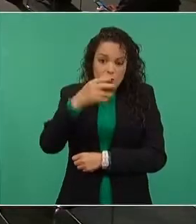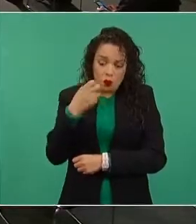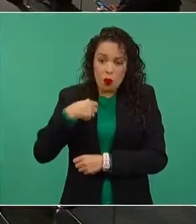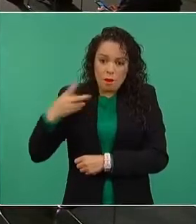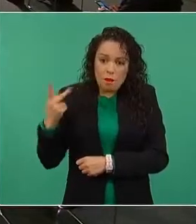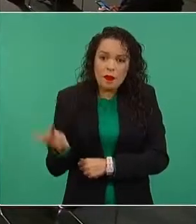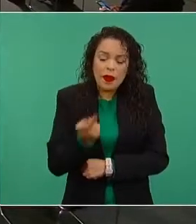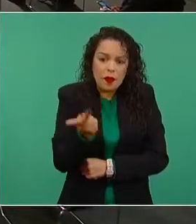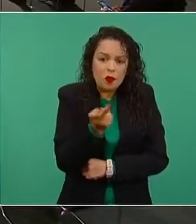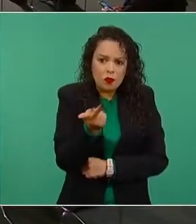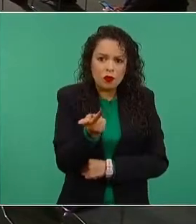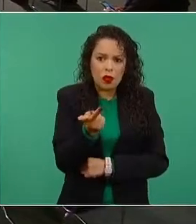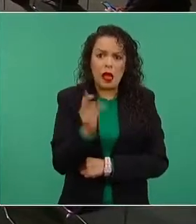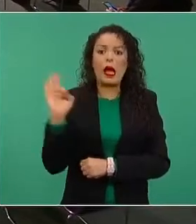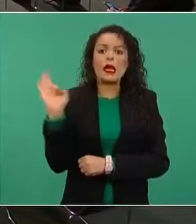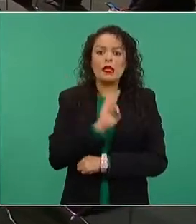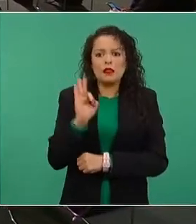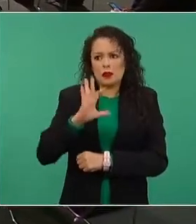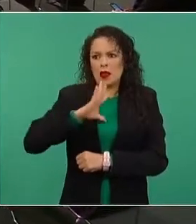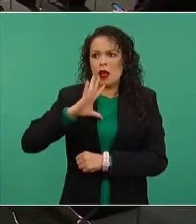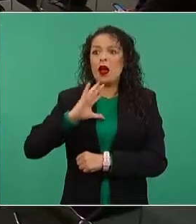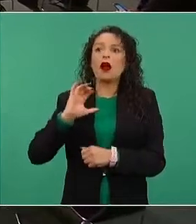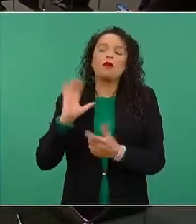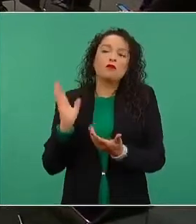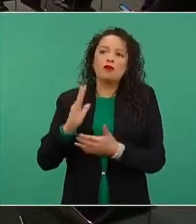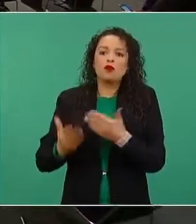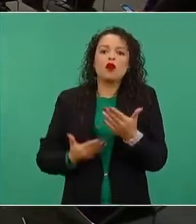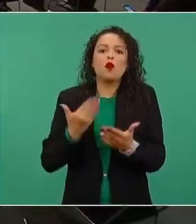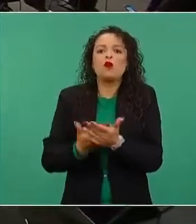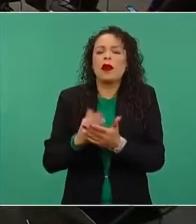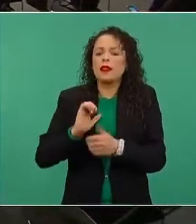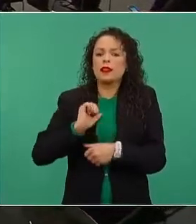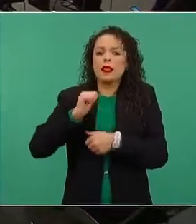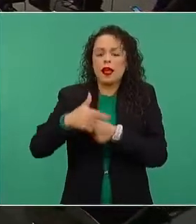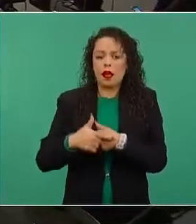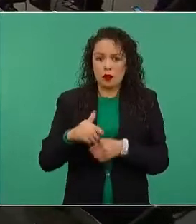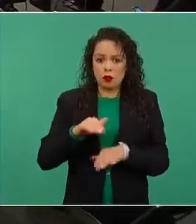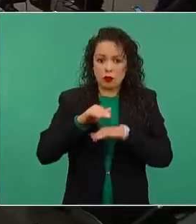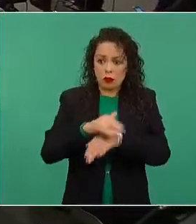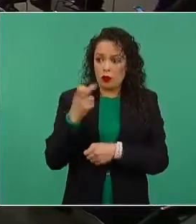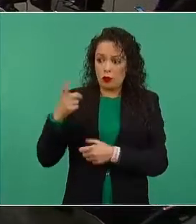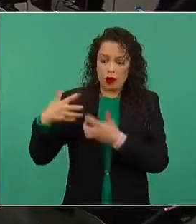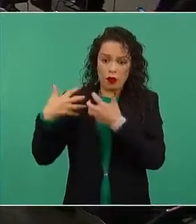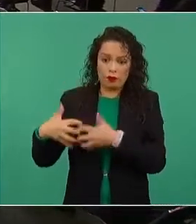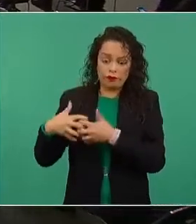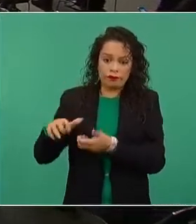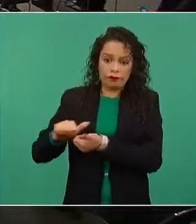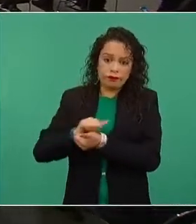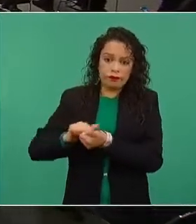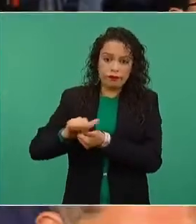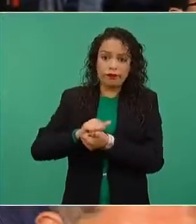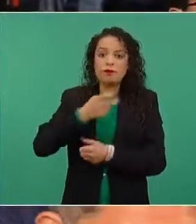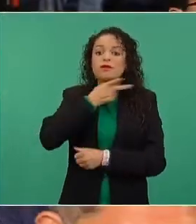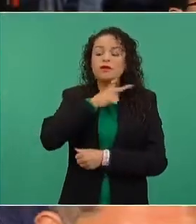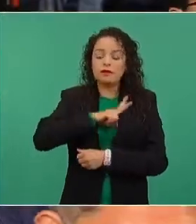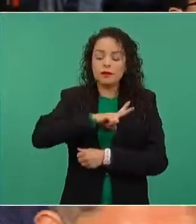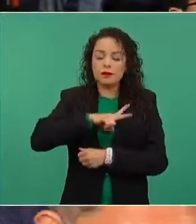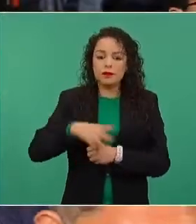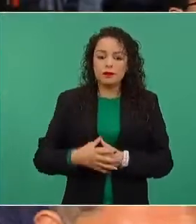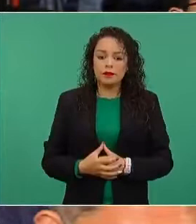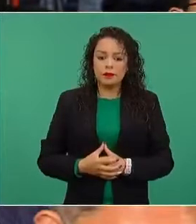hay una propuesta para más termoeléctricas que usen